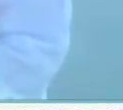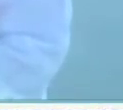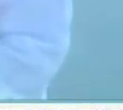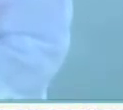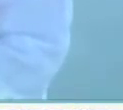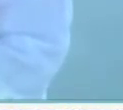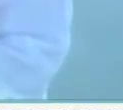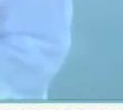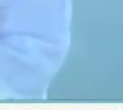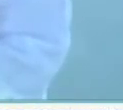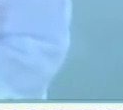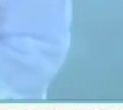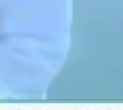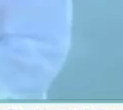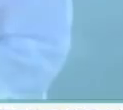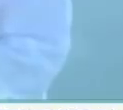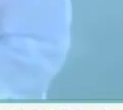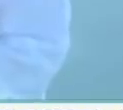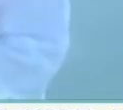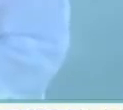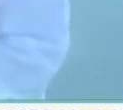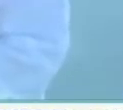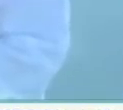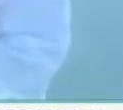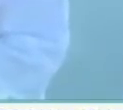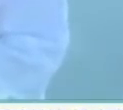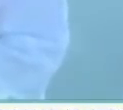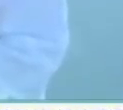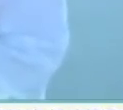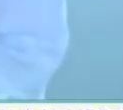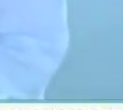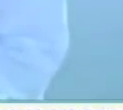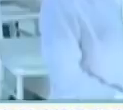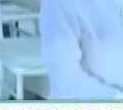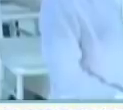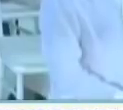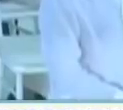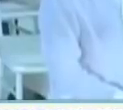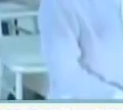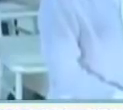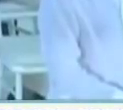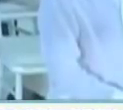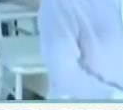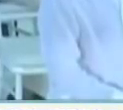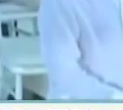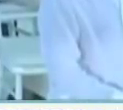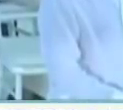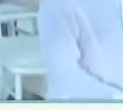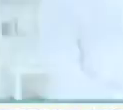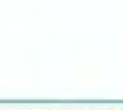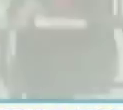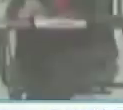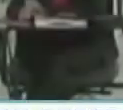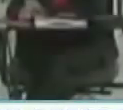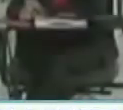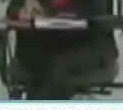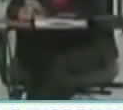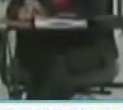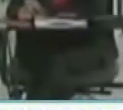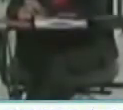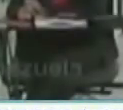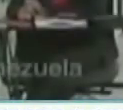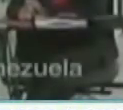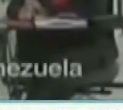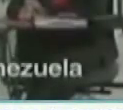pacientes, como discretos, este final feliz no hubiera tenido comienzo. La paz